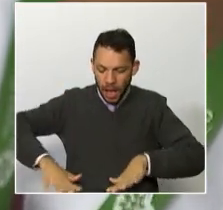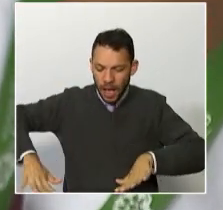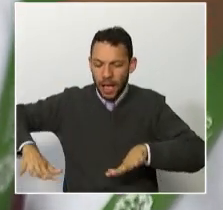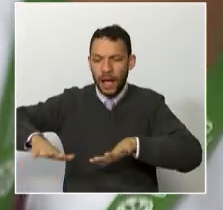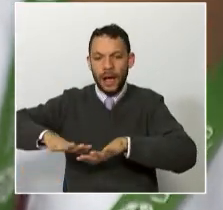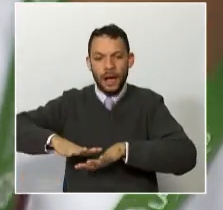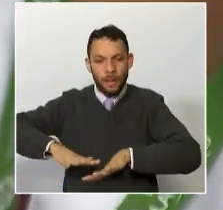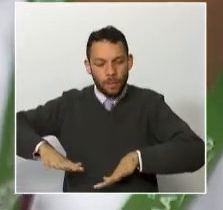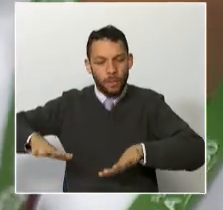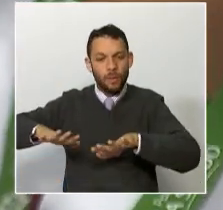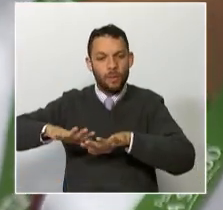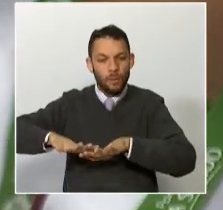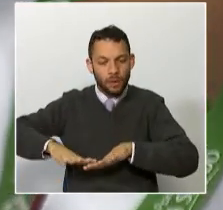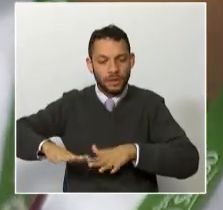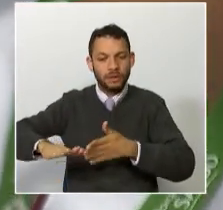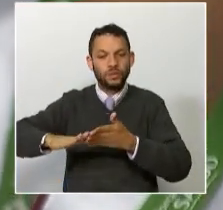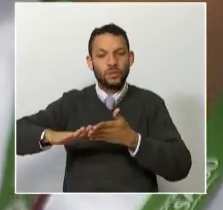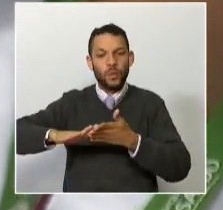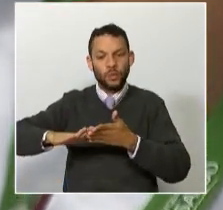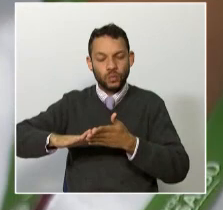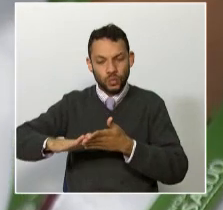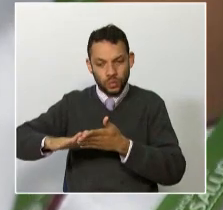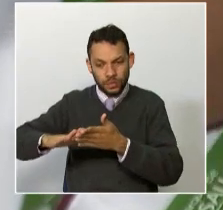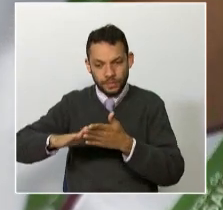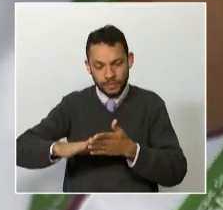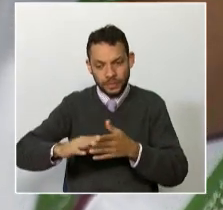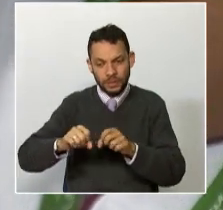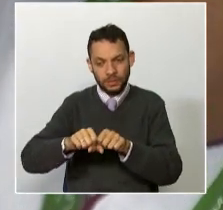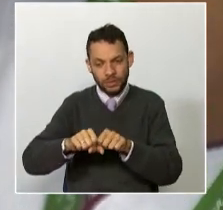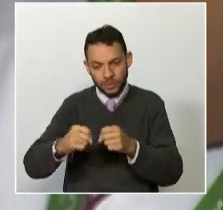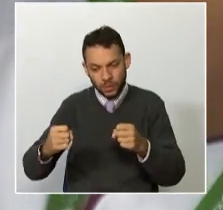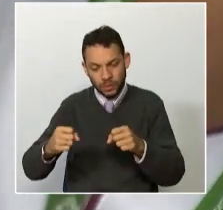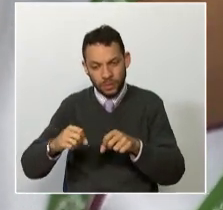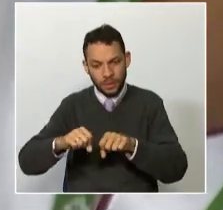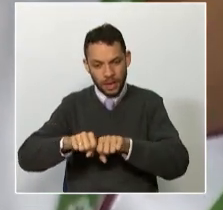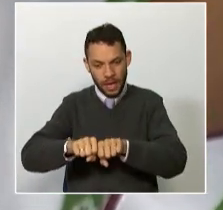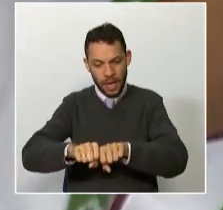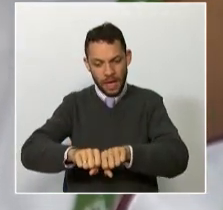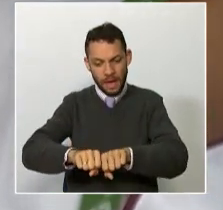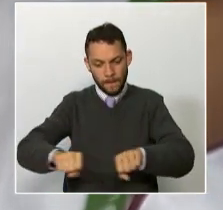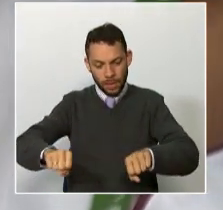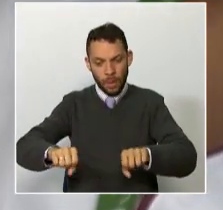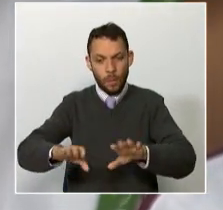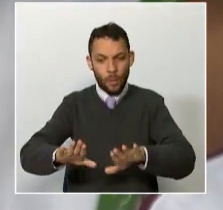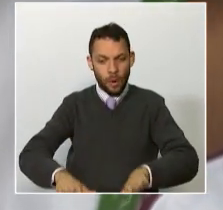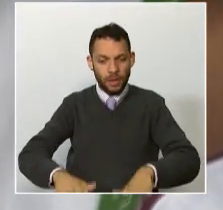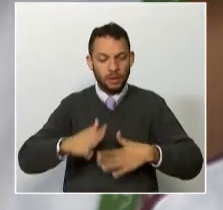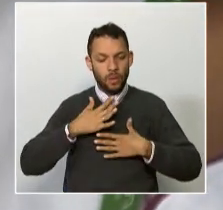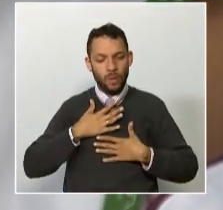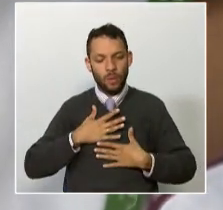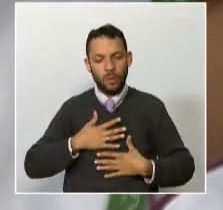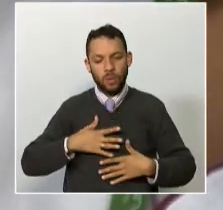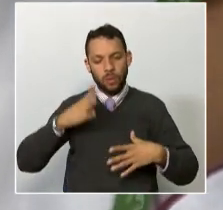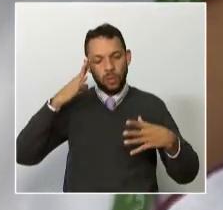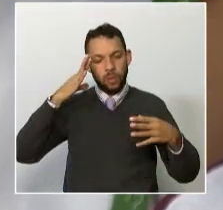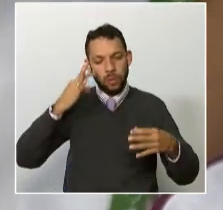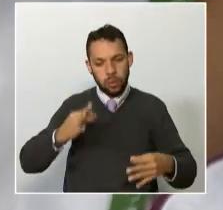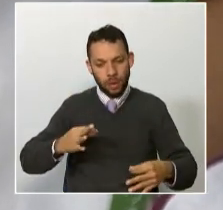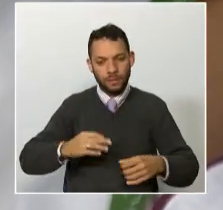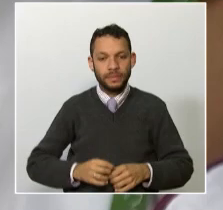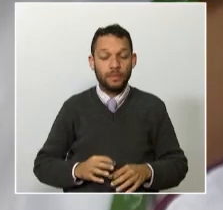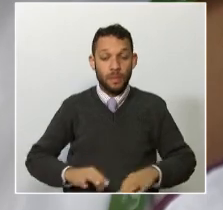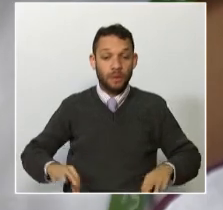y que se abra un espacio entre el disco y entre la articulación y que haya un descanso de esta parte